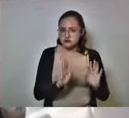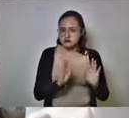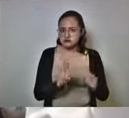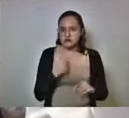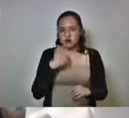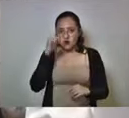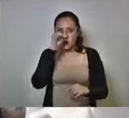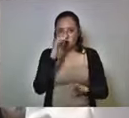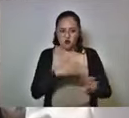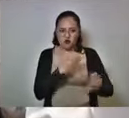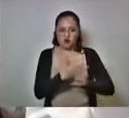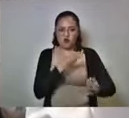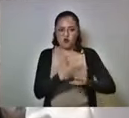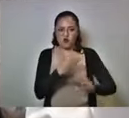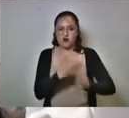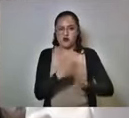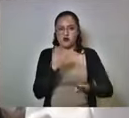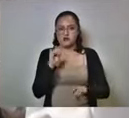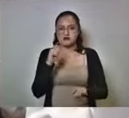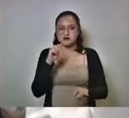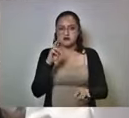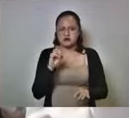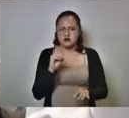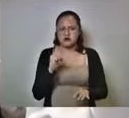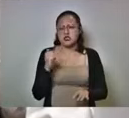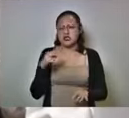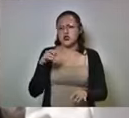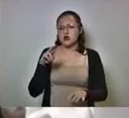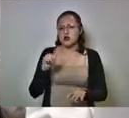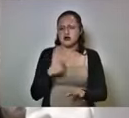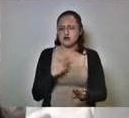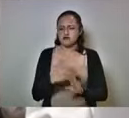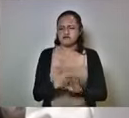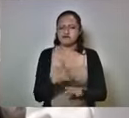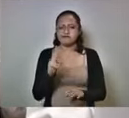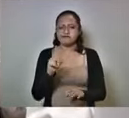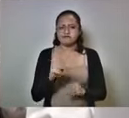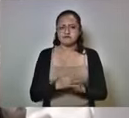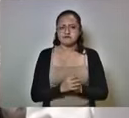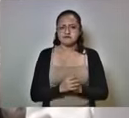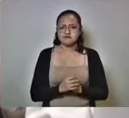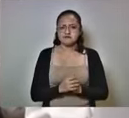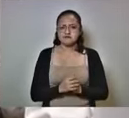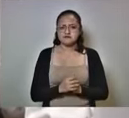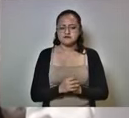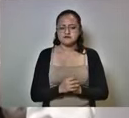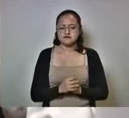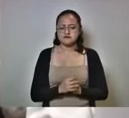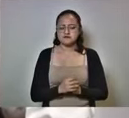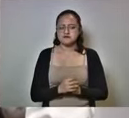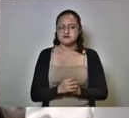No voy a opinar en contra de Biestro y de Nora Escamilla, por favor. ¿Sale?